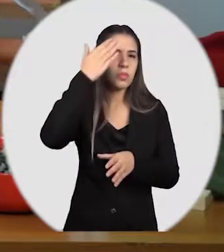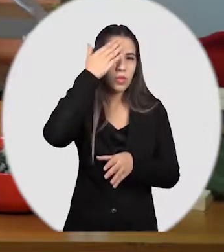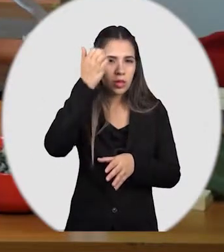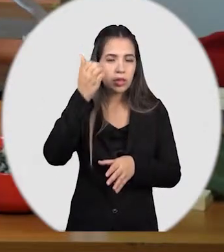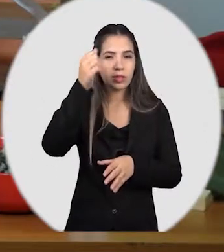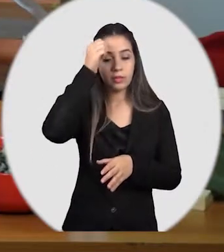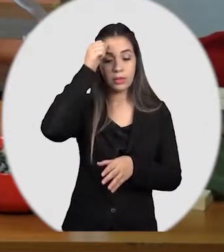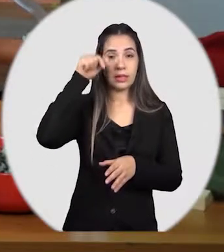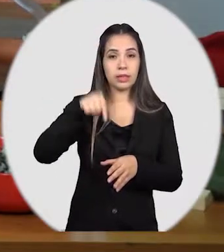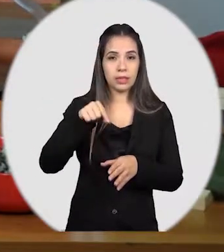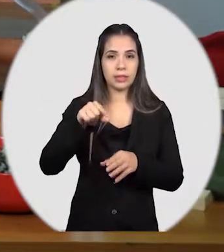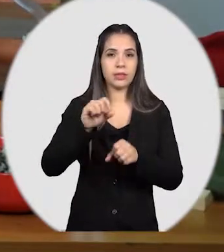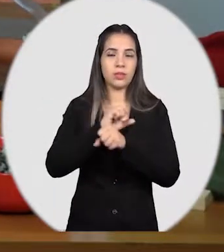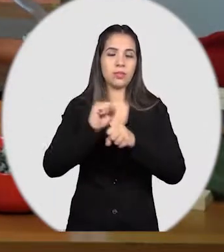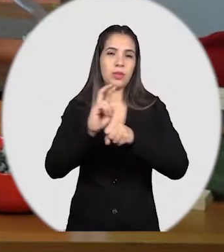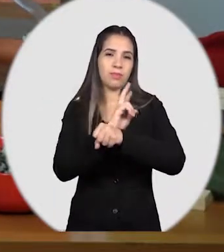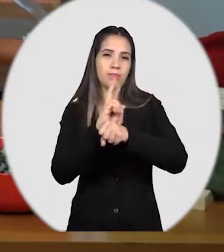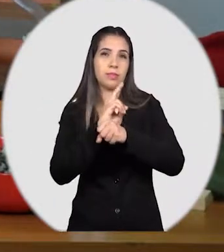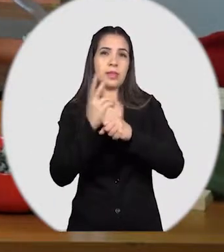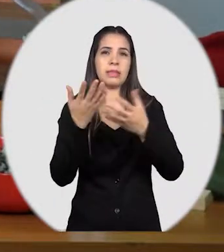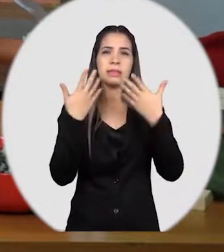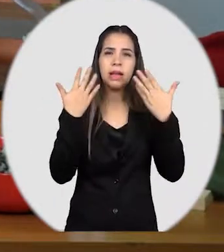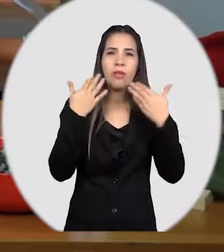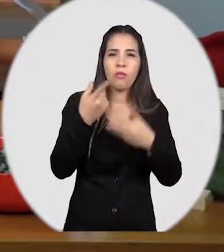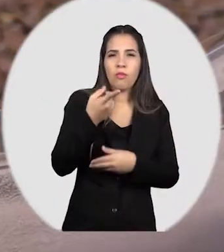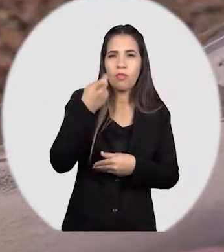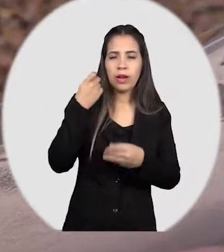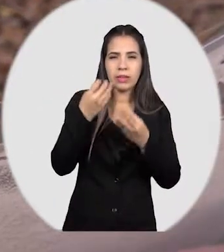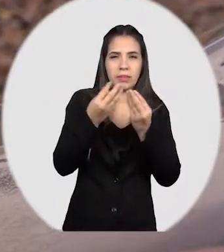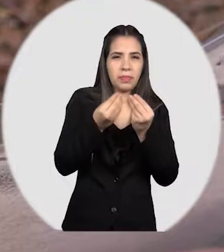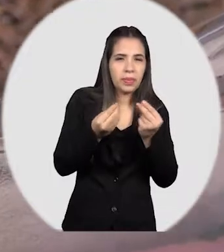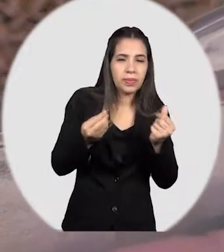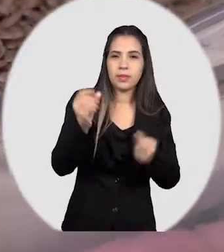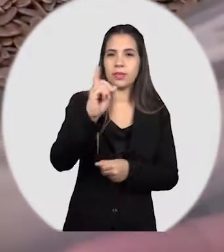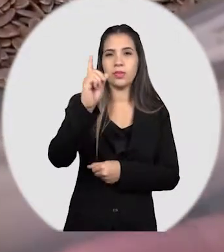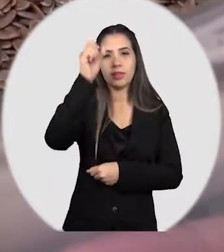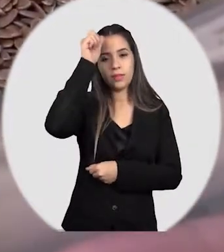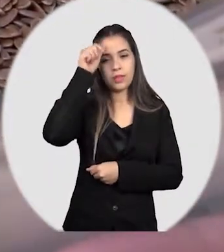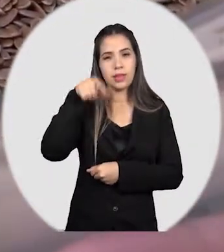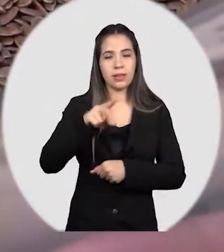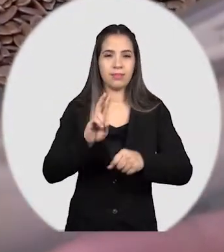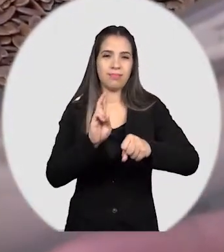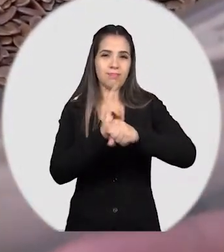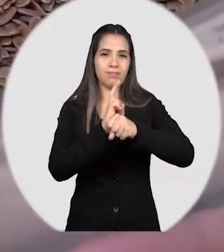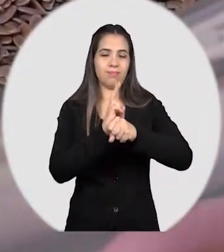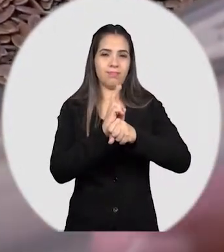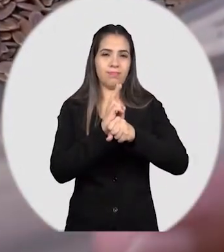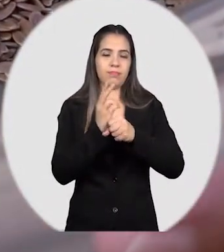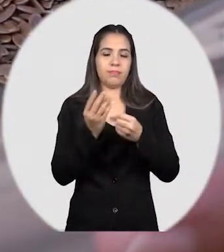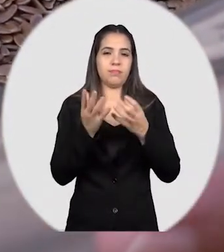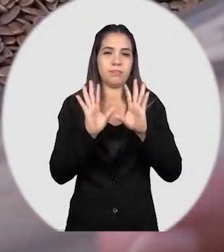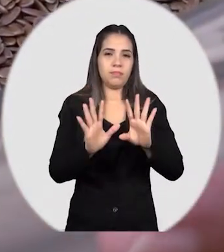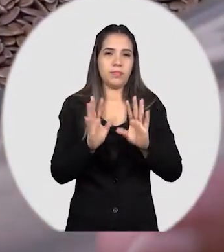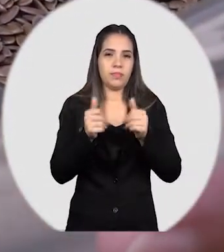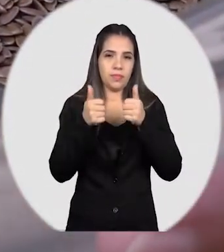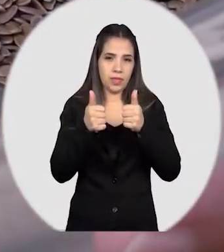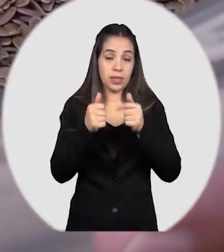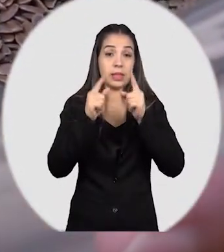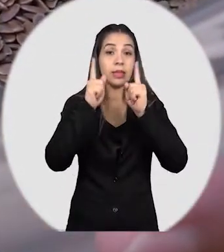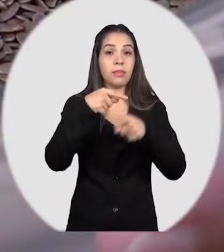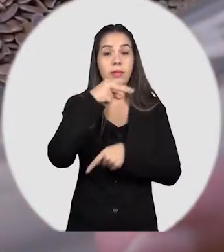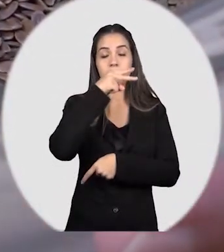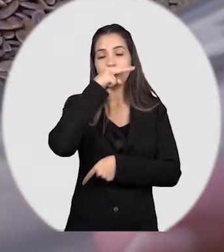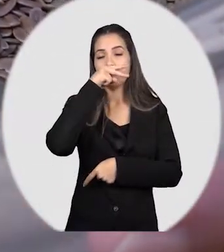el calor. Por eso es que se utiliza este tipo de semillas, ¿verdad? Y además son las más aromáticas, las que